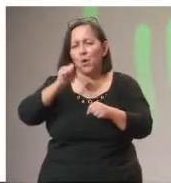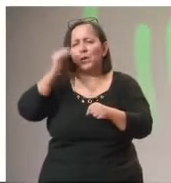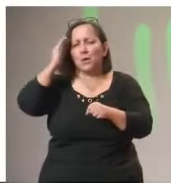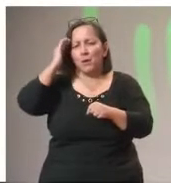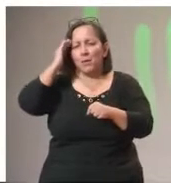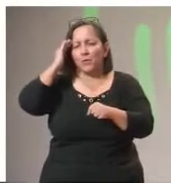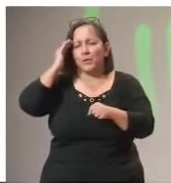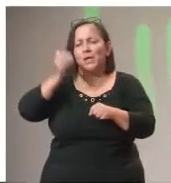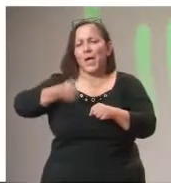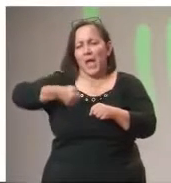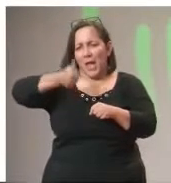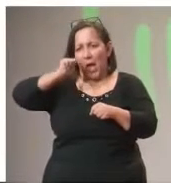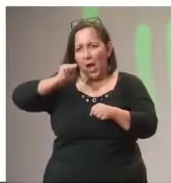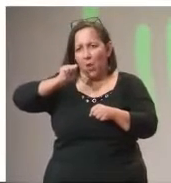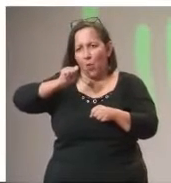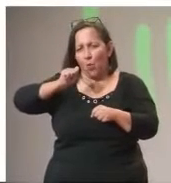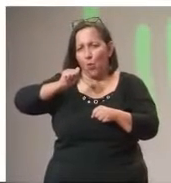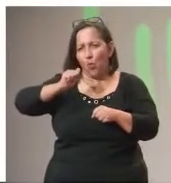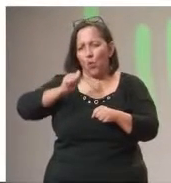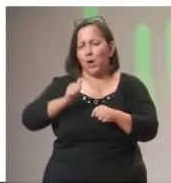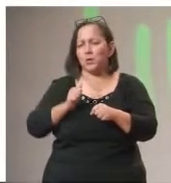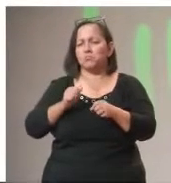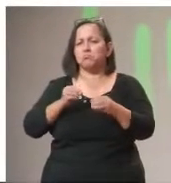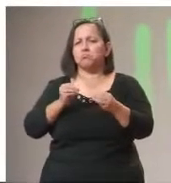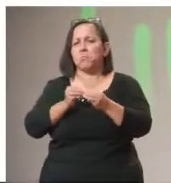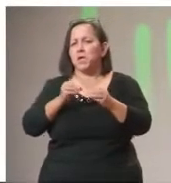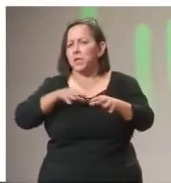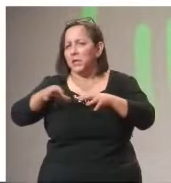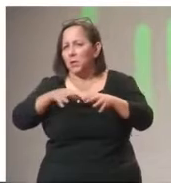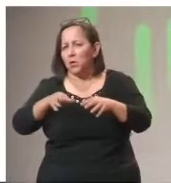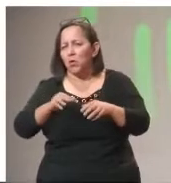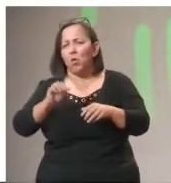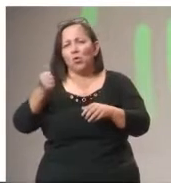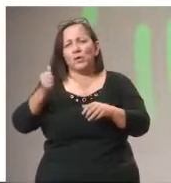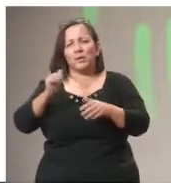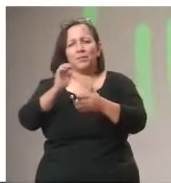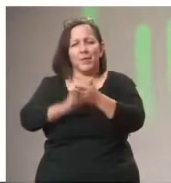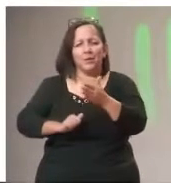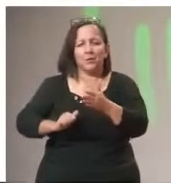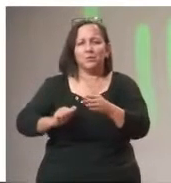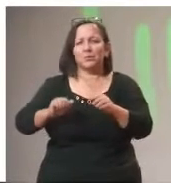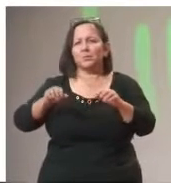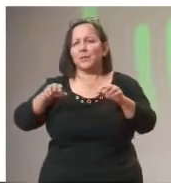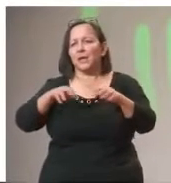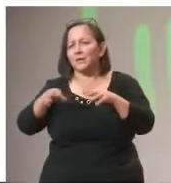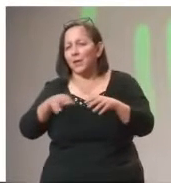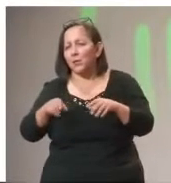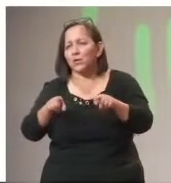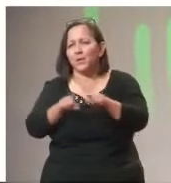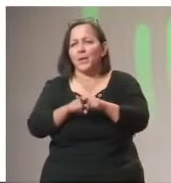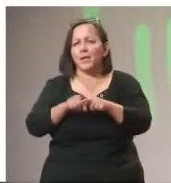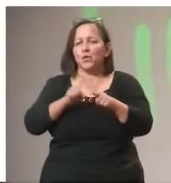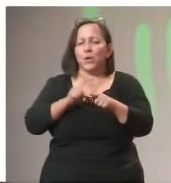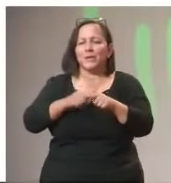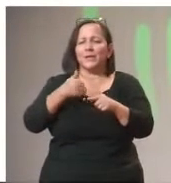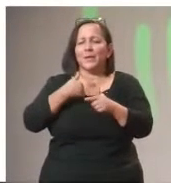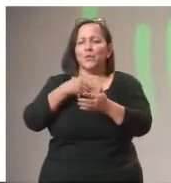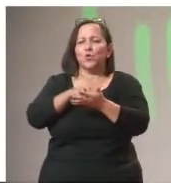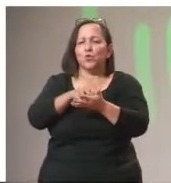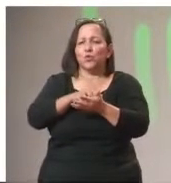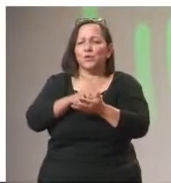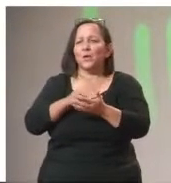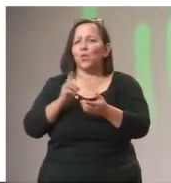que hay aguas o sistemas más reactivos, sabemos que hay sistemas menos reactivos, pero teníamos esa gran duda de qué